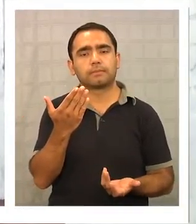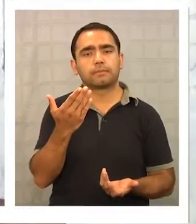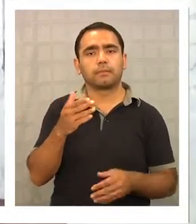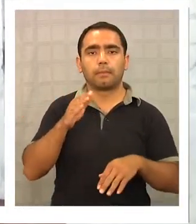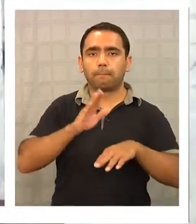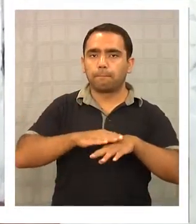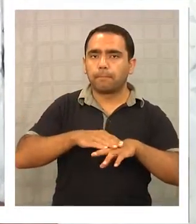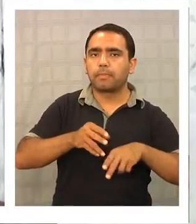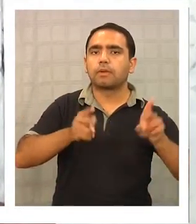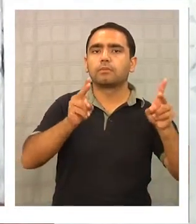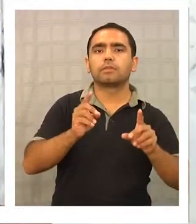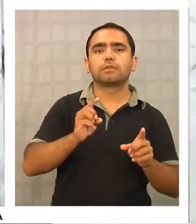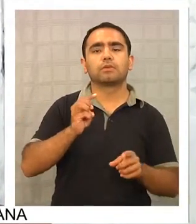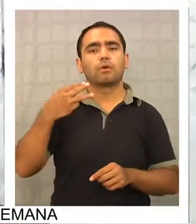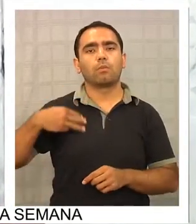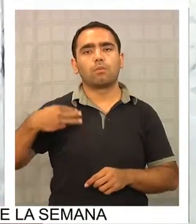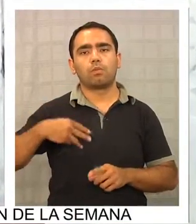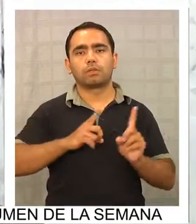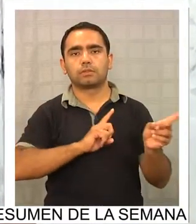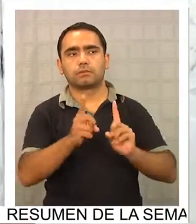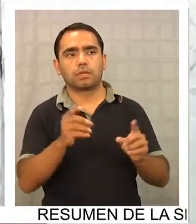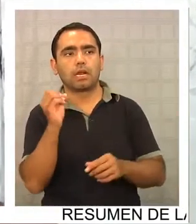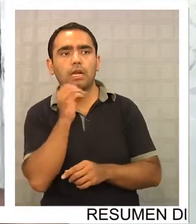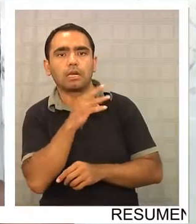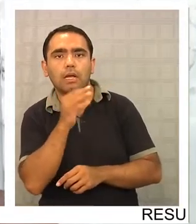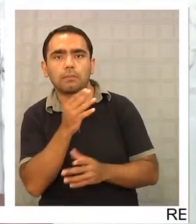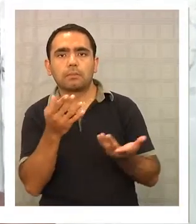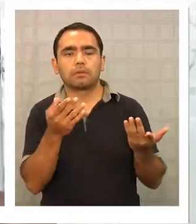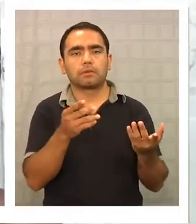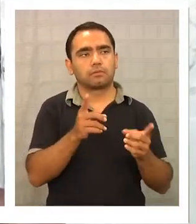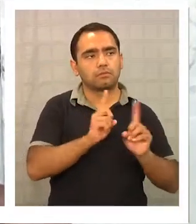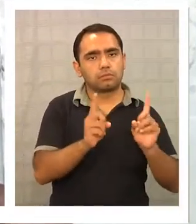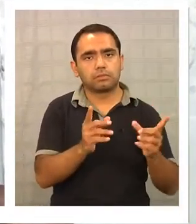Hemos tenido harto apoyo de la Universidad Arturo Prat,